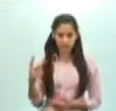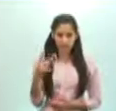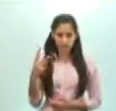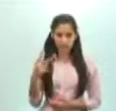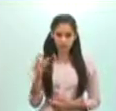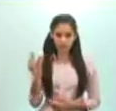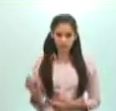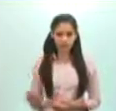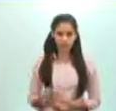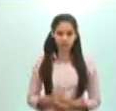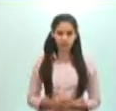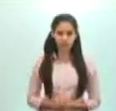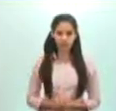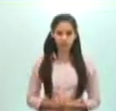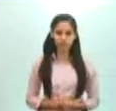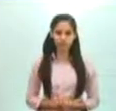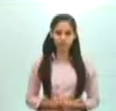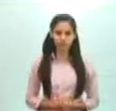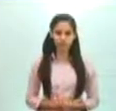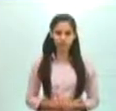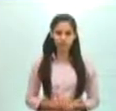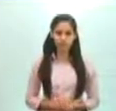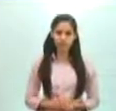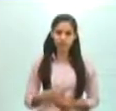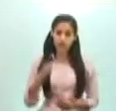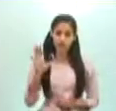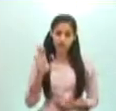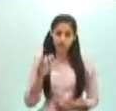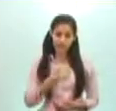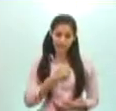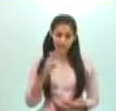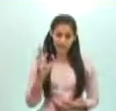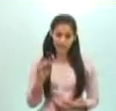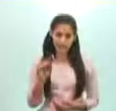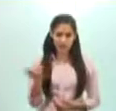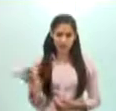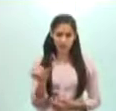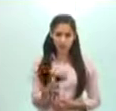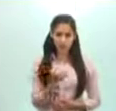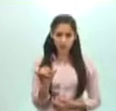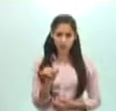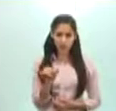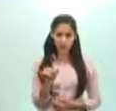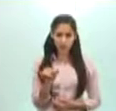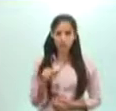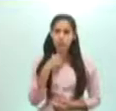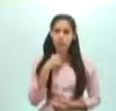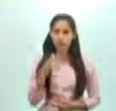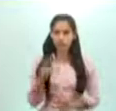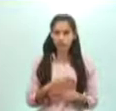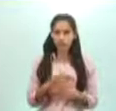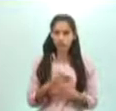persona, lo que sugiere la igualdad sin jerarquía.